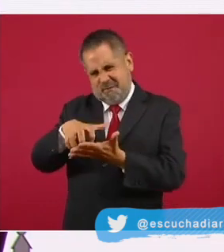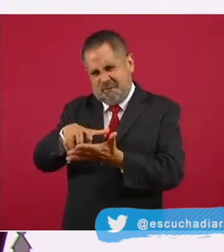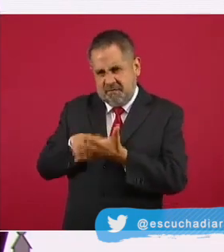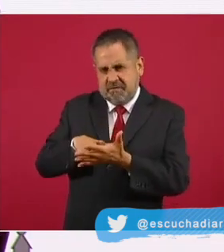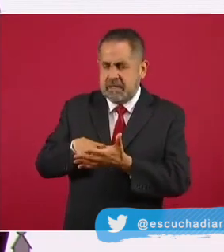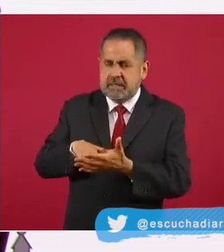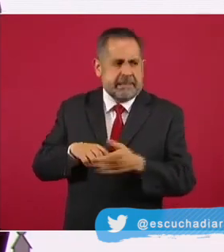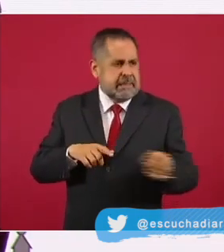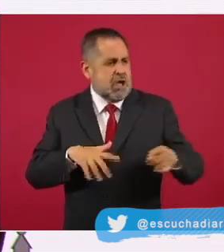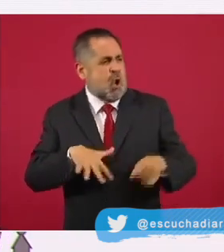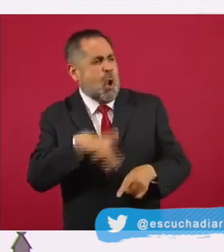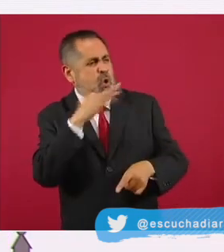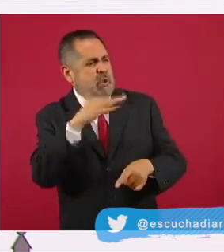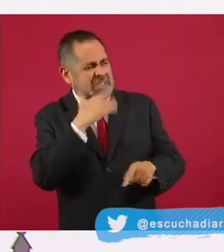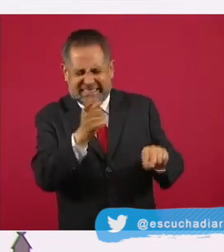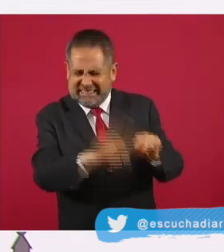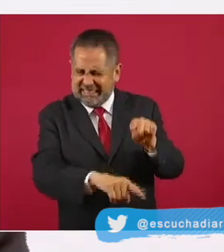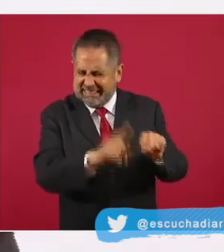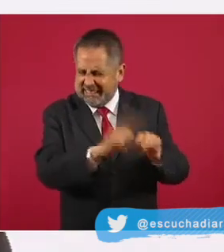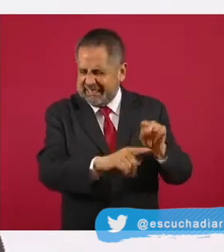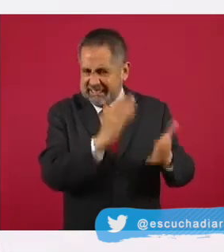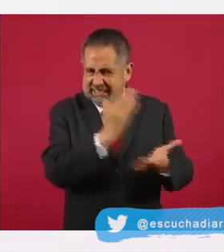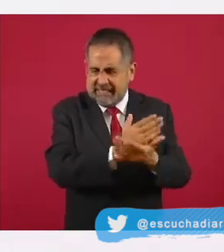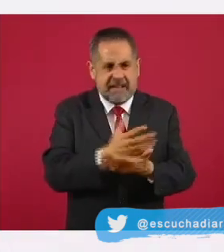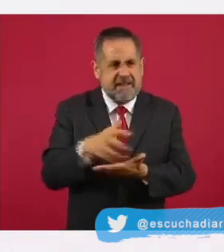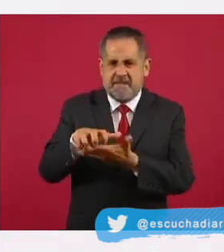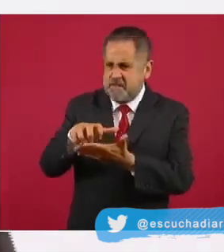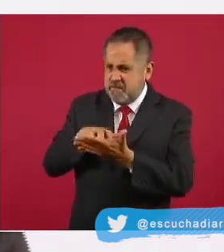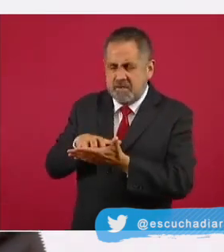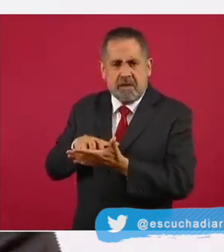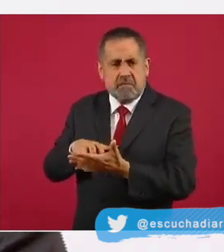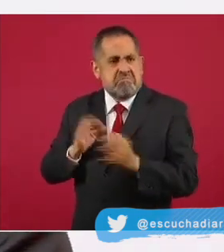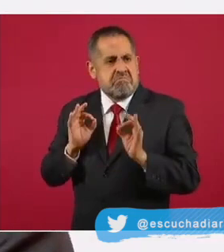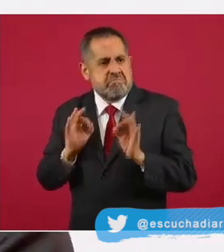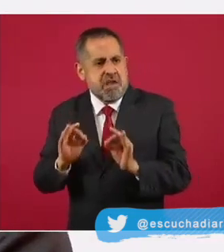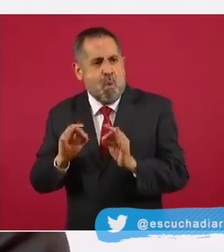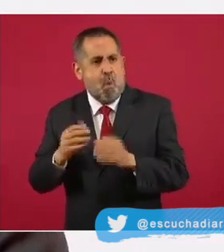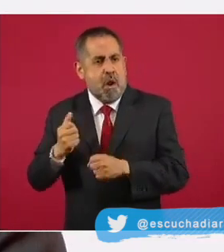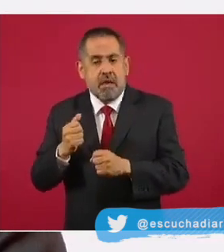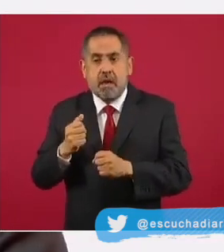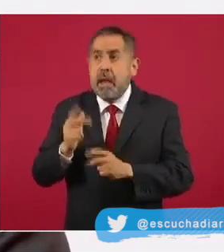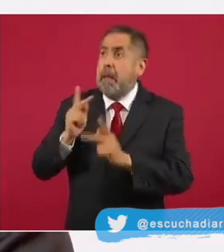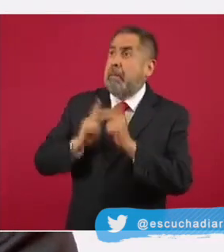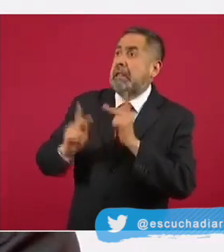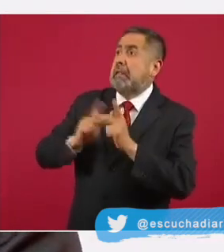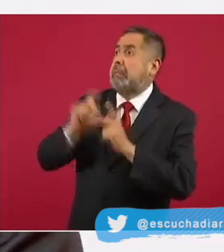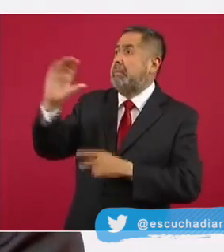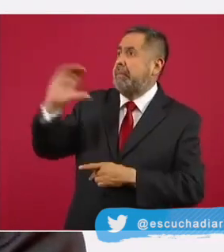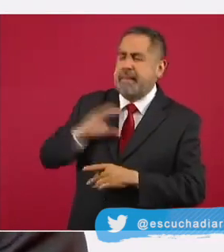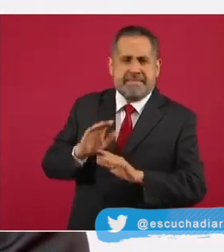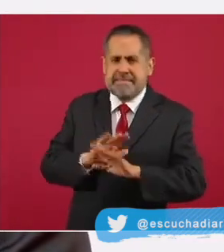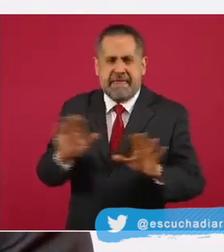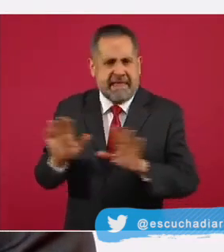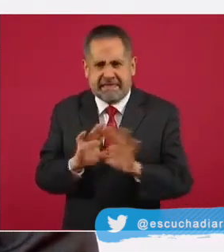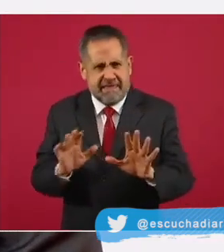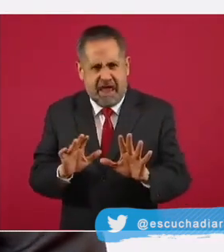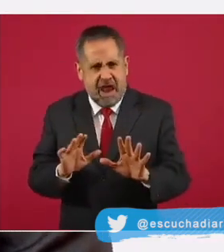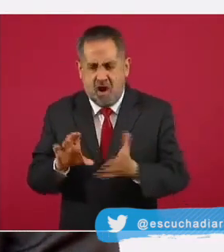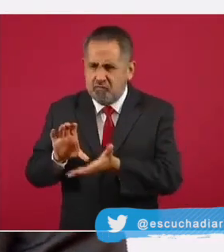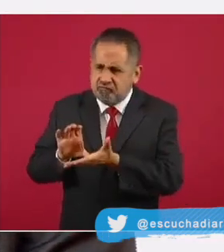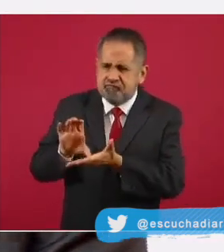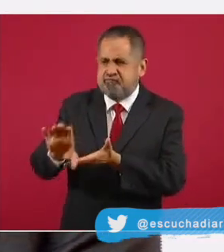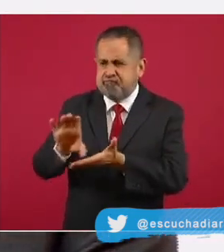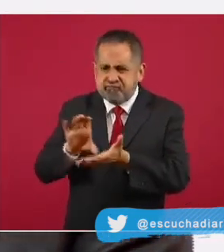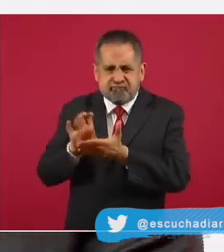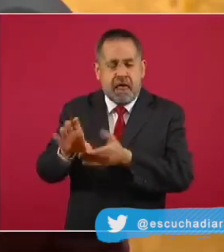corrupción, no tuvimos que recurrir a nuevos préstamos y todos los recursos liberados se destinan